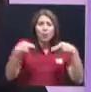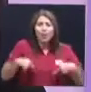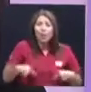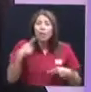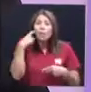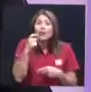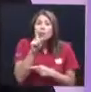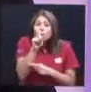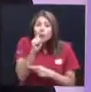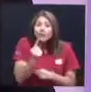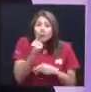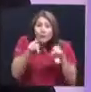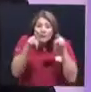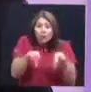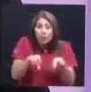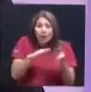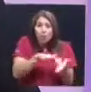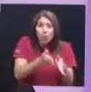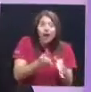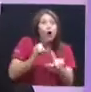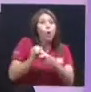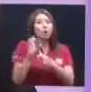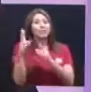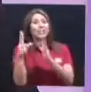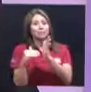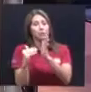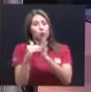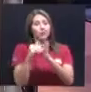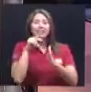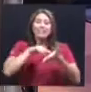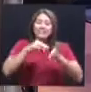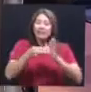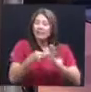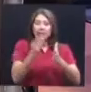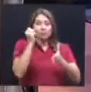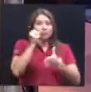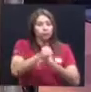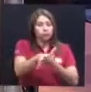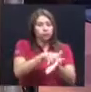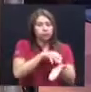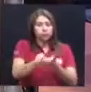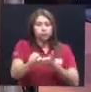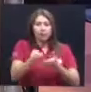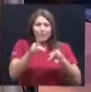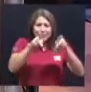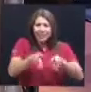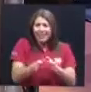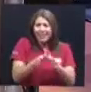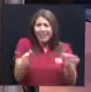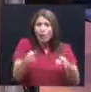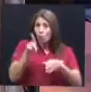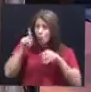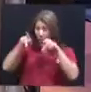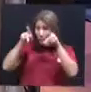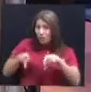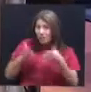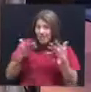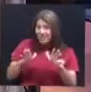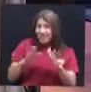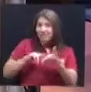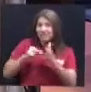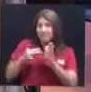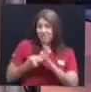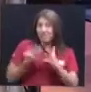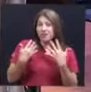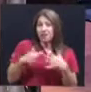una persona 6 millones es un crimen o sea esto no puede ser que hayan civiles que paguen una persona es un crimen por eso o sea por